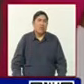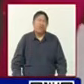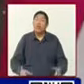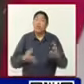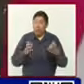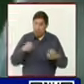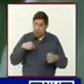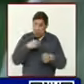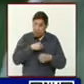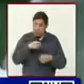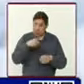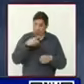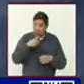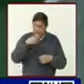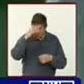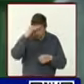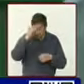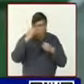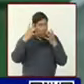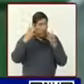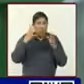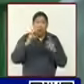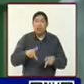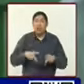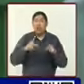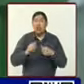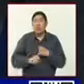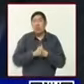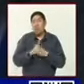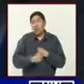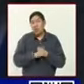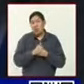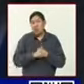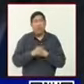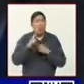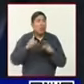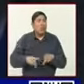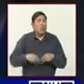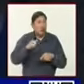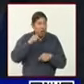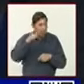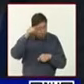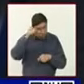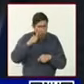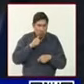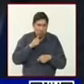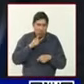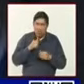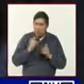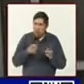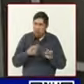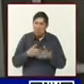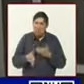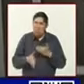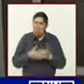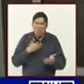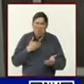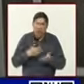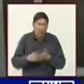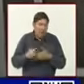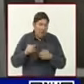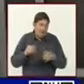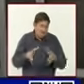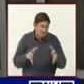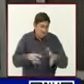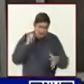Queremos que se dé con el delincuente, ya que muchas personas corren peligro. Es una persona de la tercera edad, no han tenido ni un poco